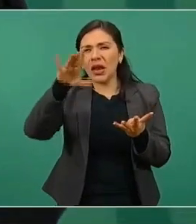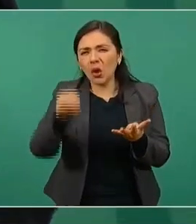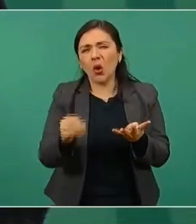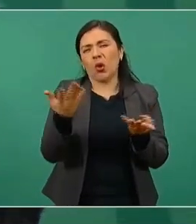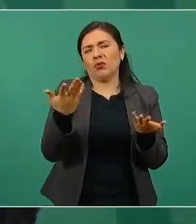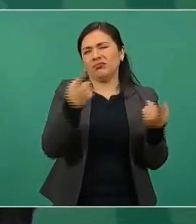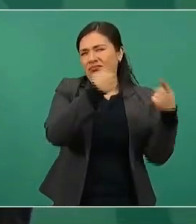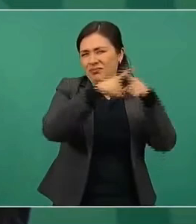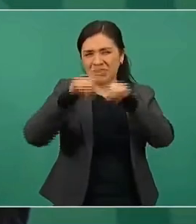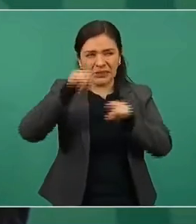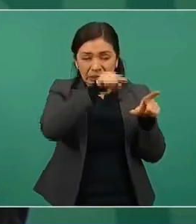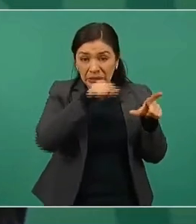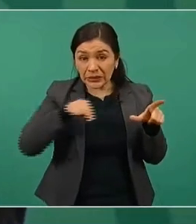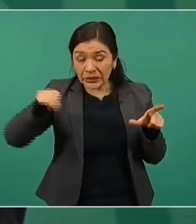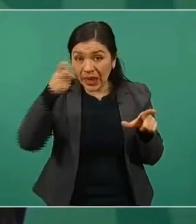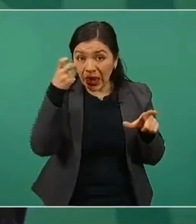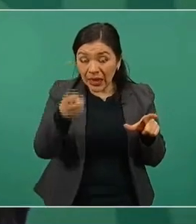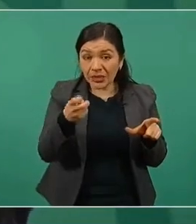aguas someras,